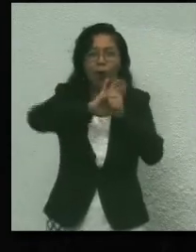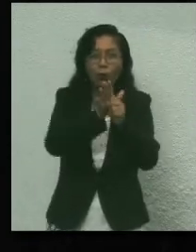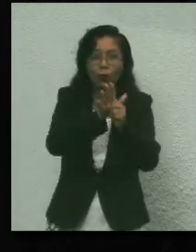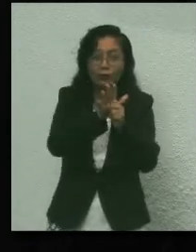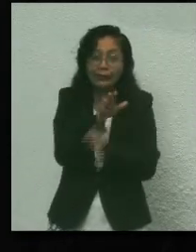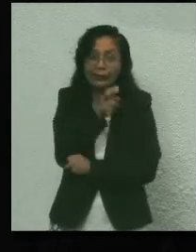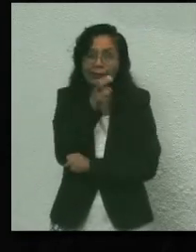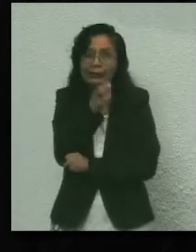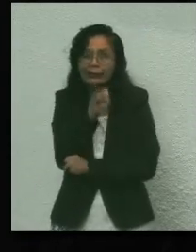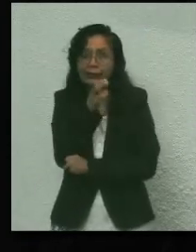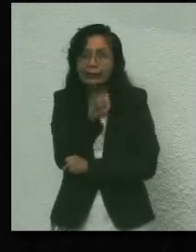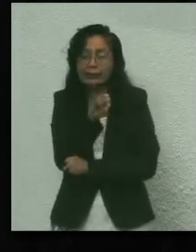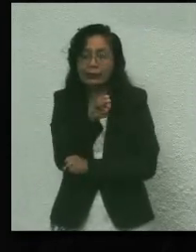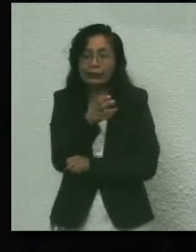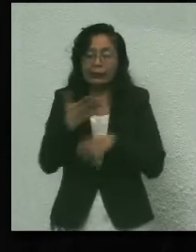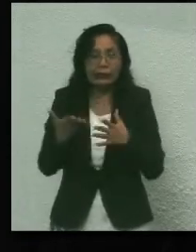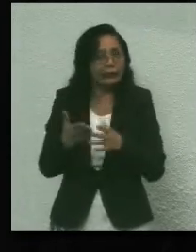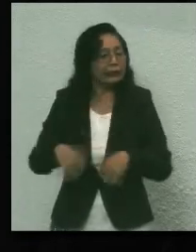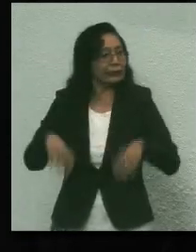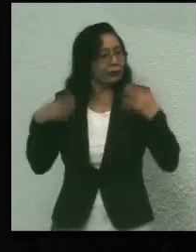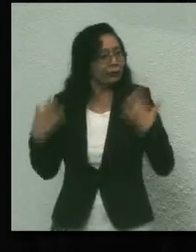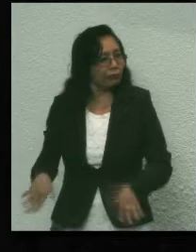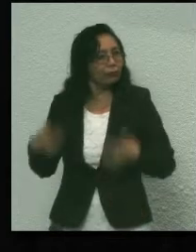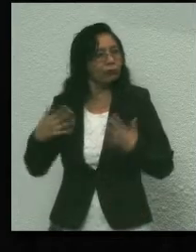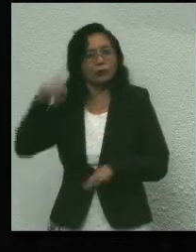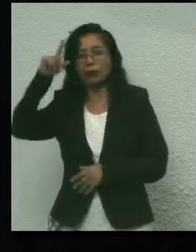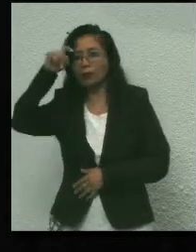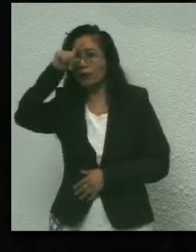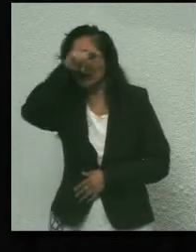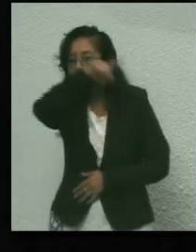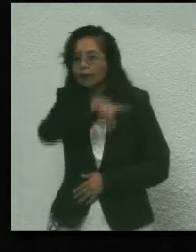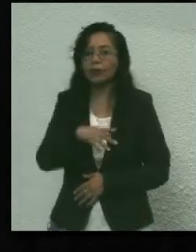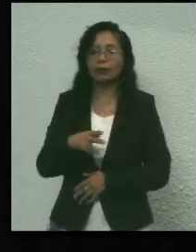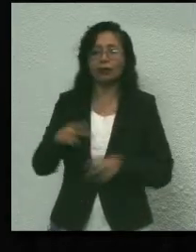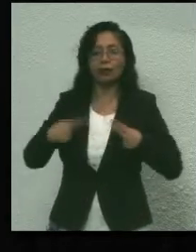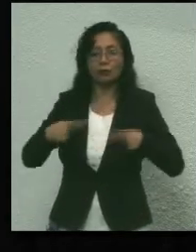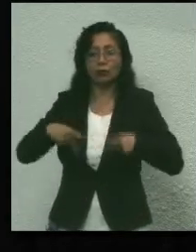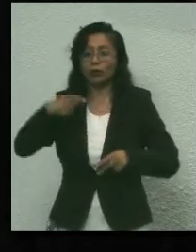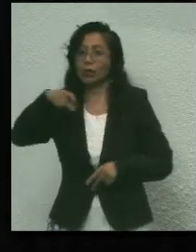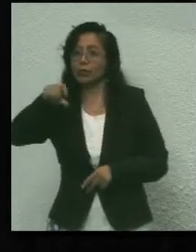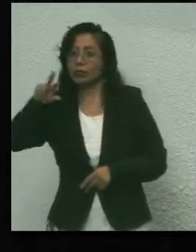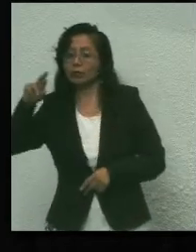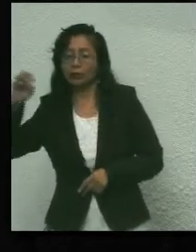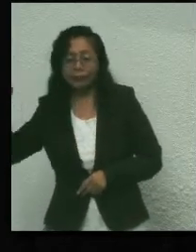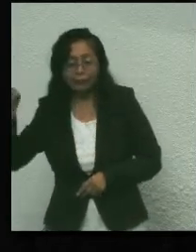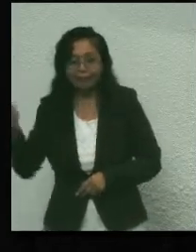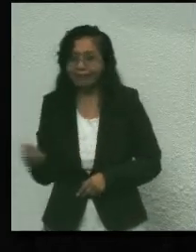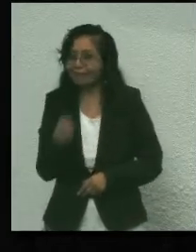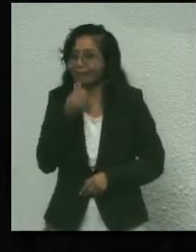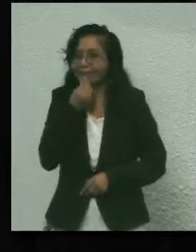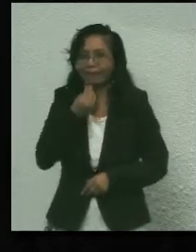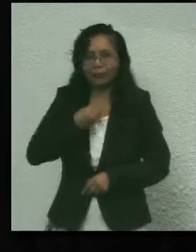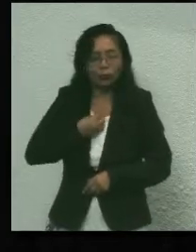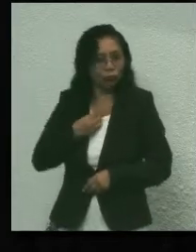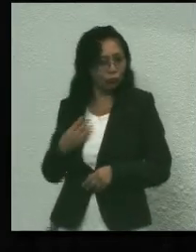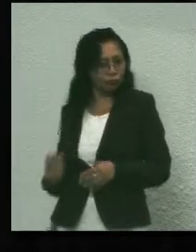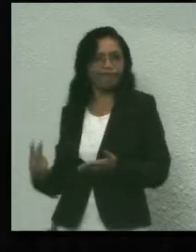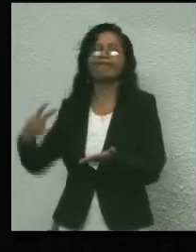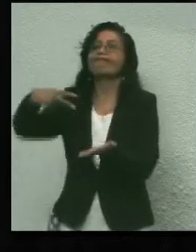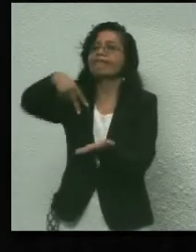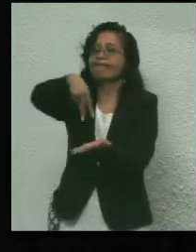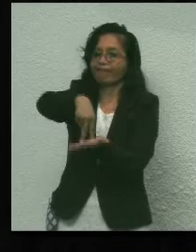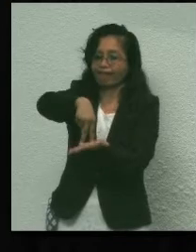duda tendrá grandes desafíos. Los quintanarroenses no tenemos opción, los enfrentaremos.